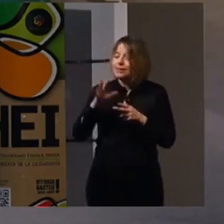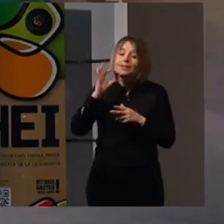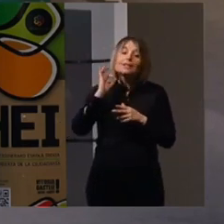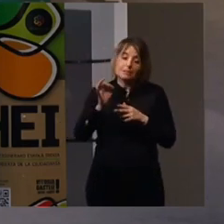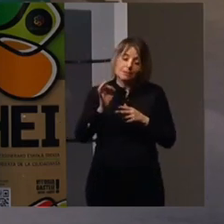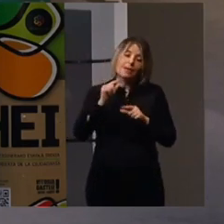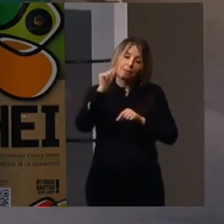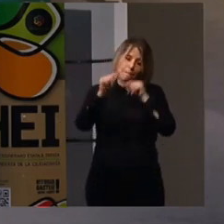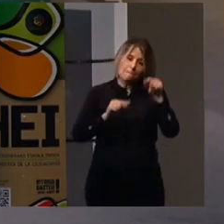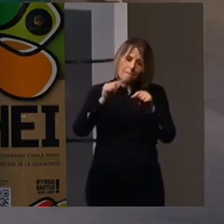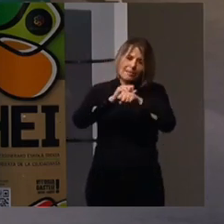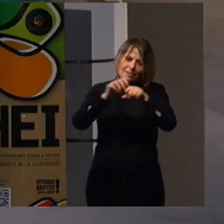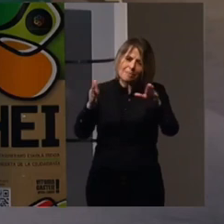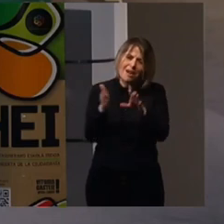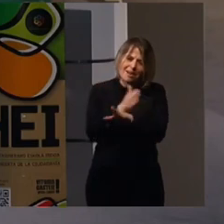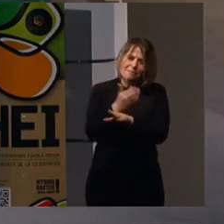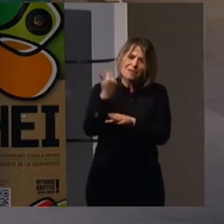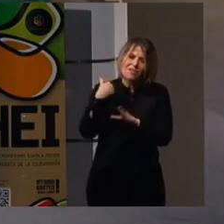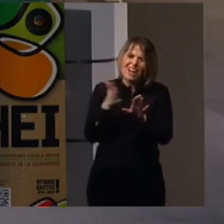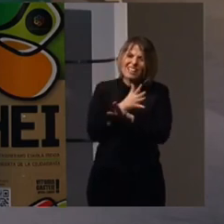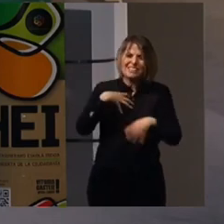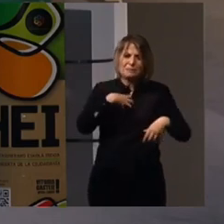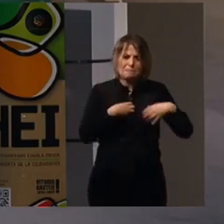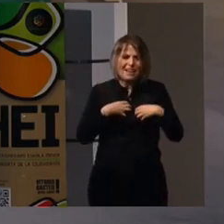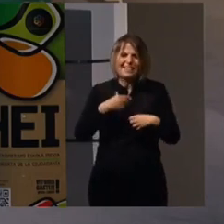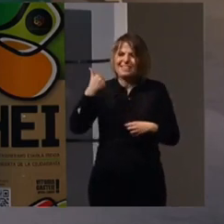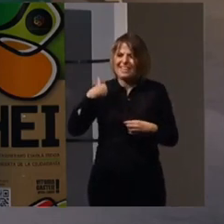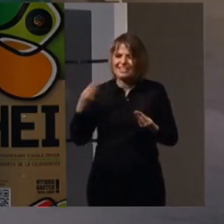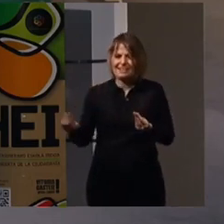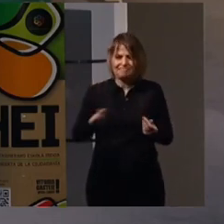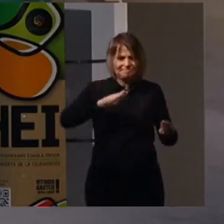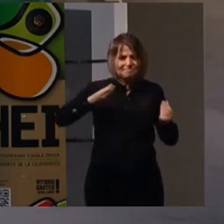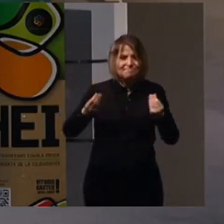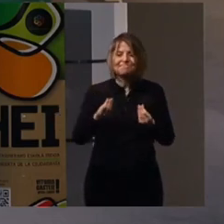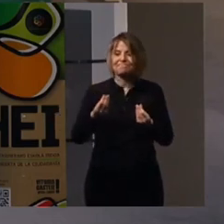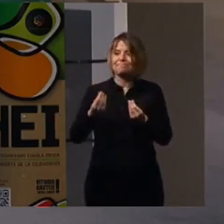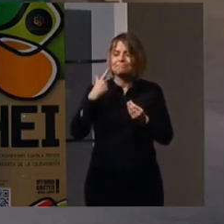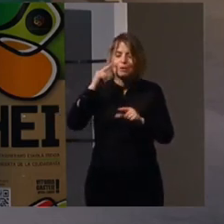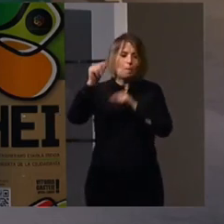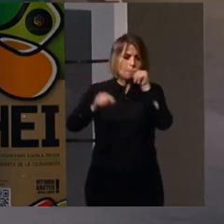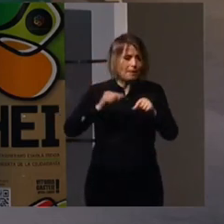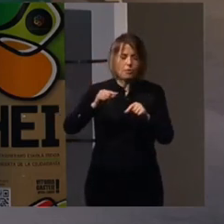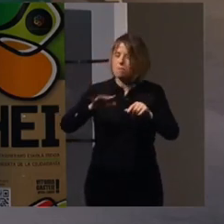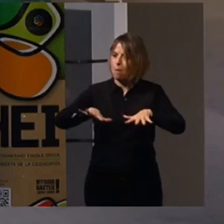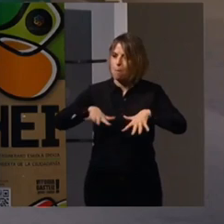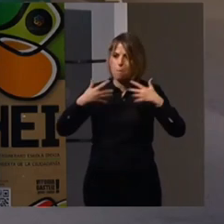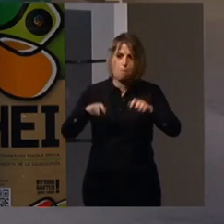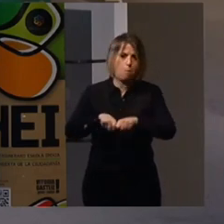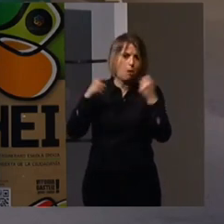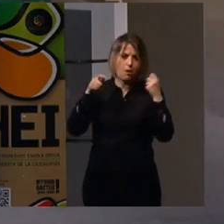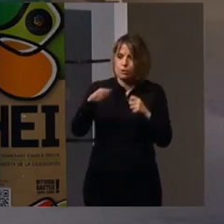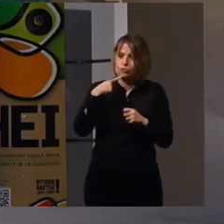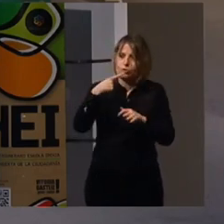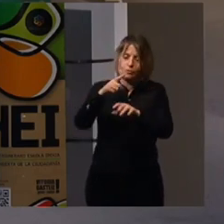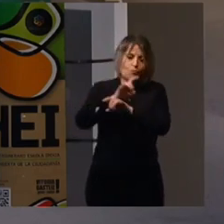la pandemia, aunque ya antes este tema del malestar ya flotaba, ya circulaba. Lo que pasa es que pandemia mediante de repente es como, vale, esto ya no se